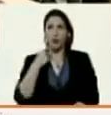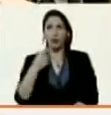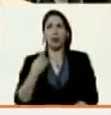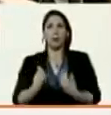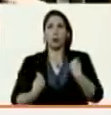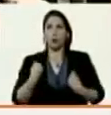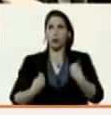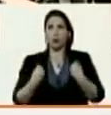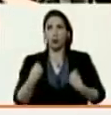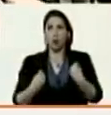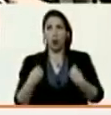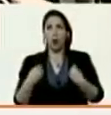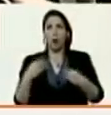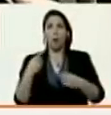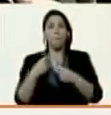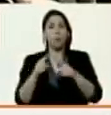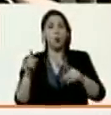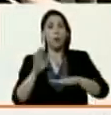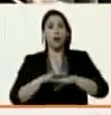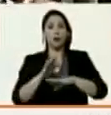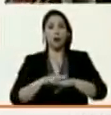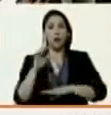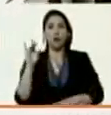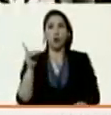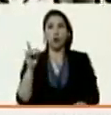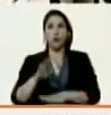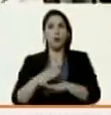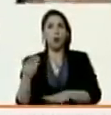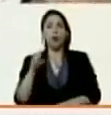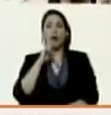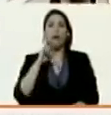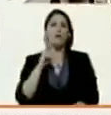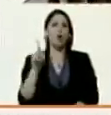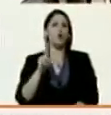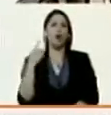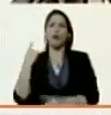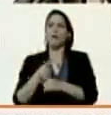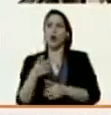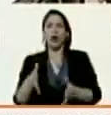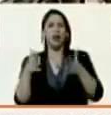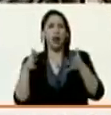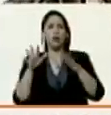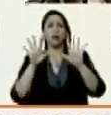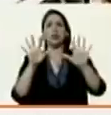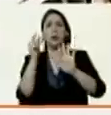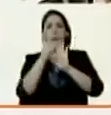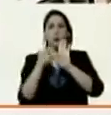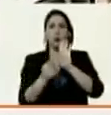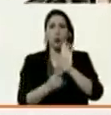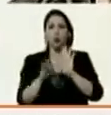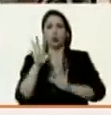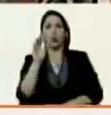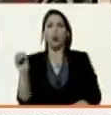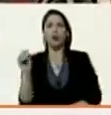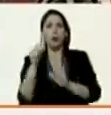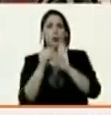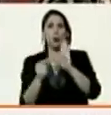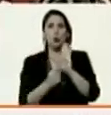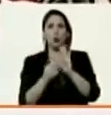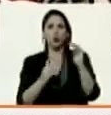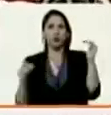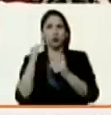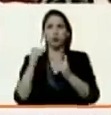por lo que está ocurriendo en bolivia porque el bono de haber ganado por diez puntos y tantos si no por 50 puntos para ser presidente